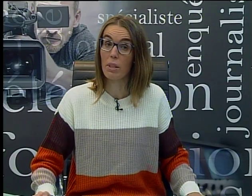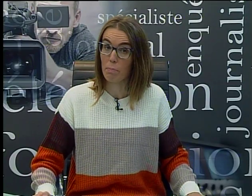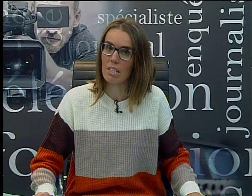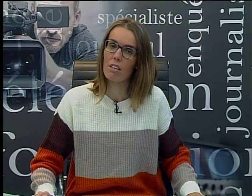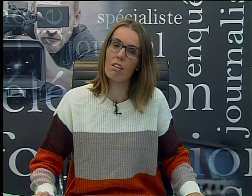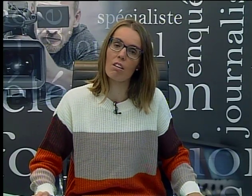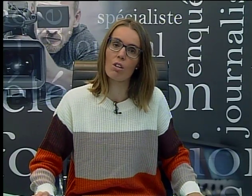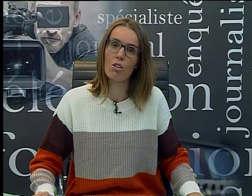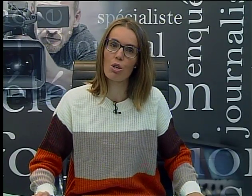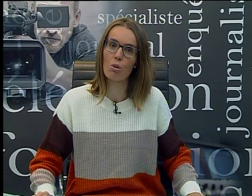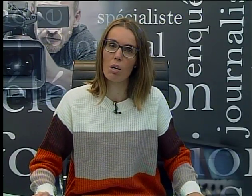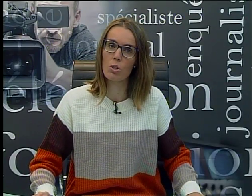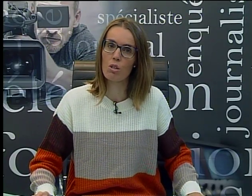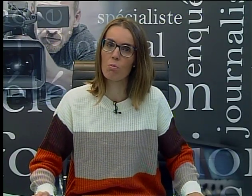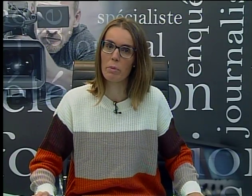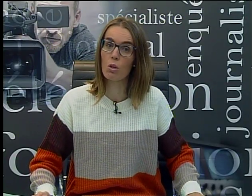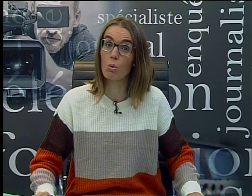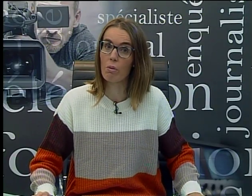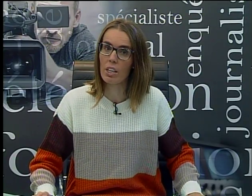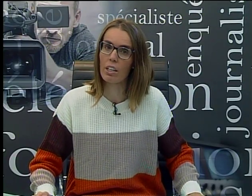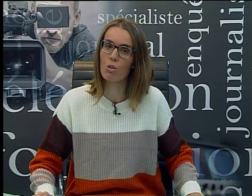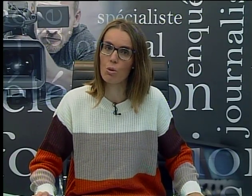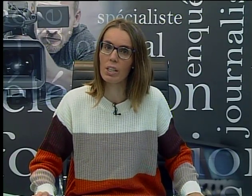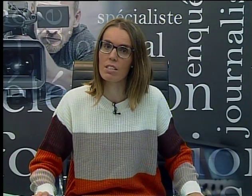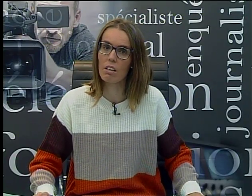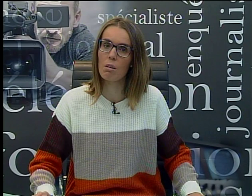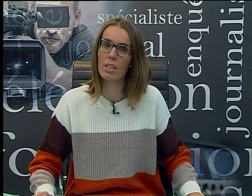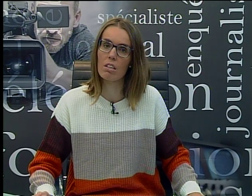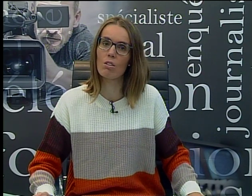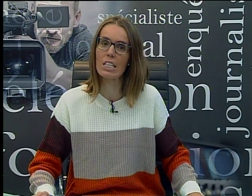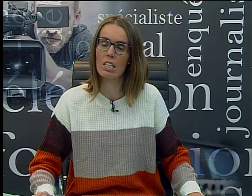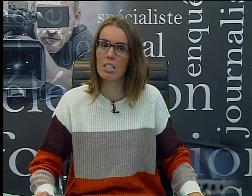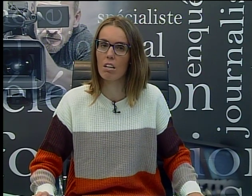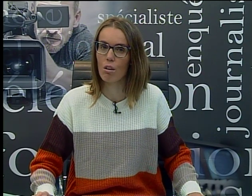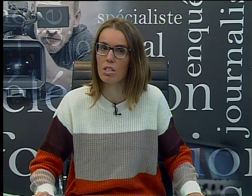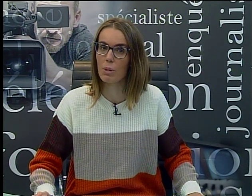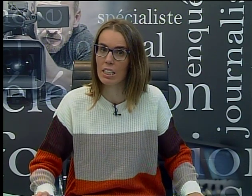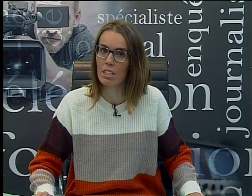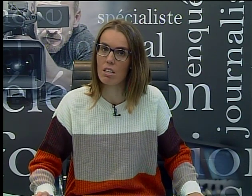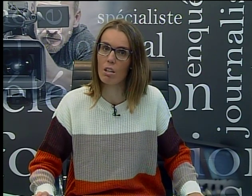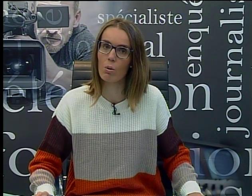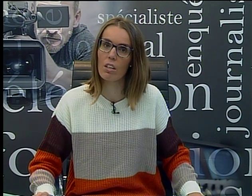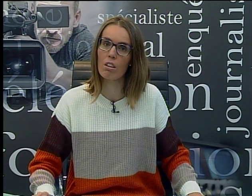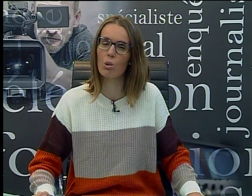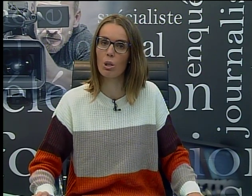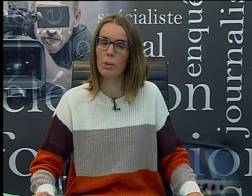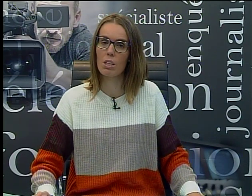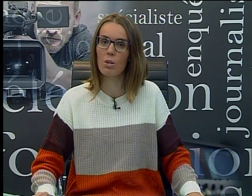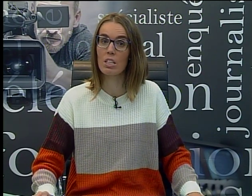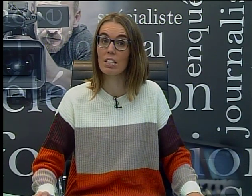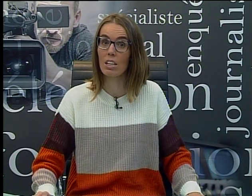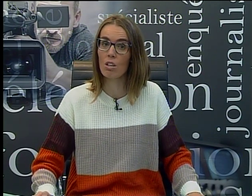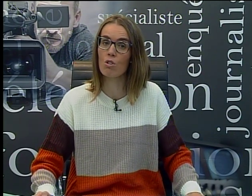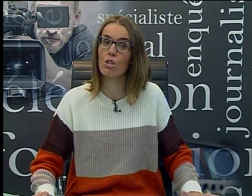Según el vicepresidente regional, nos encontramos en un momento crucial que nos obliga a seguir manteniendo las restricciones vigentes en la actualidad con el